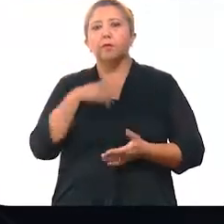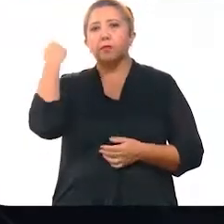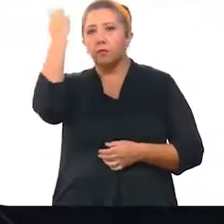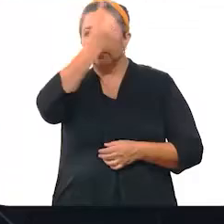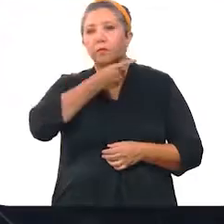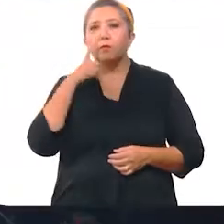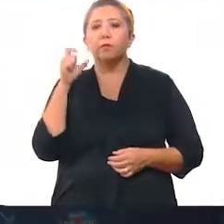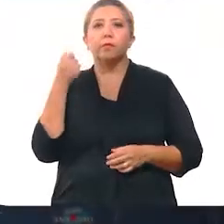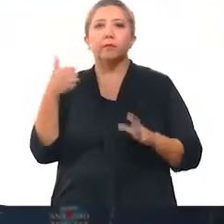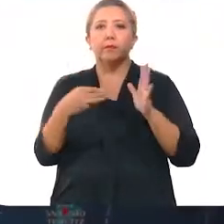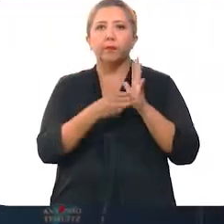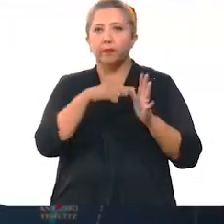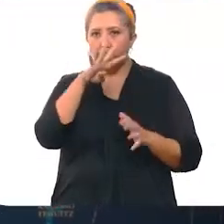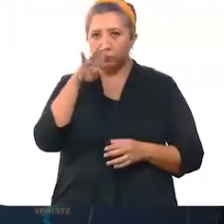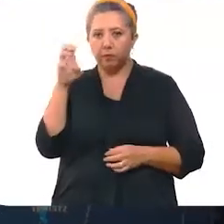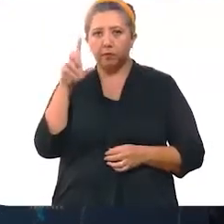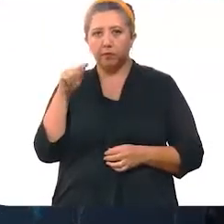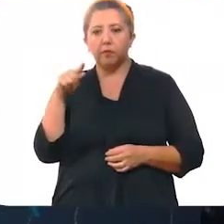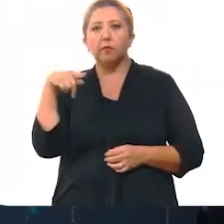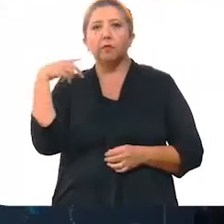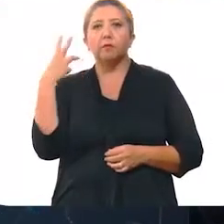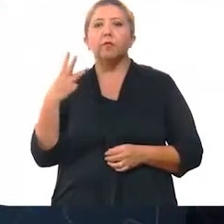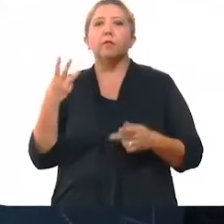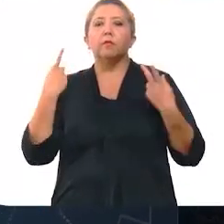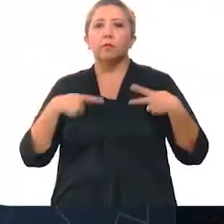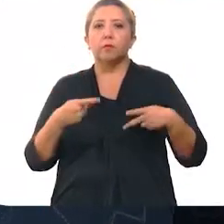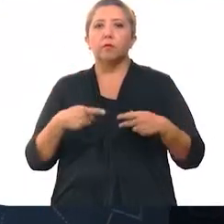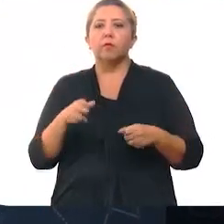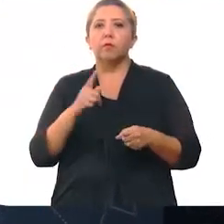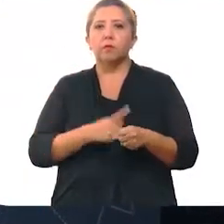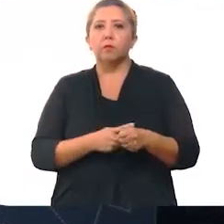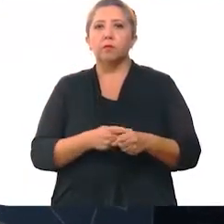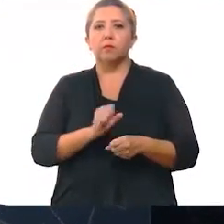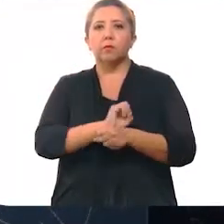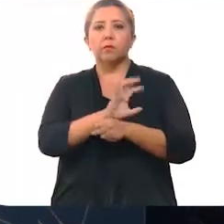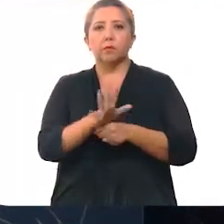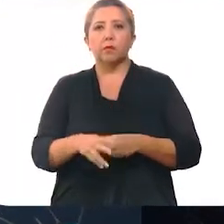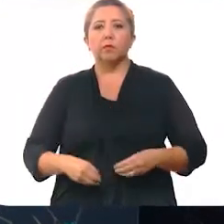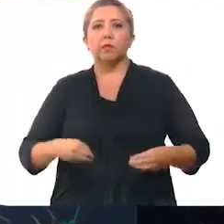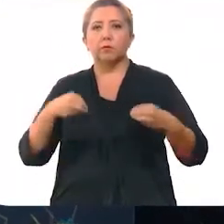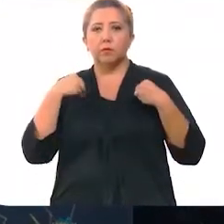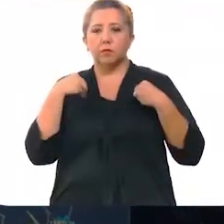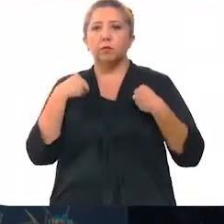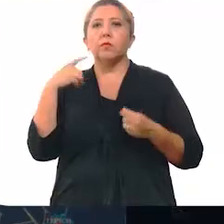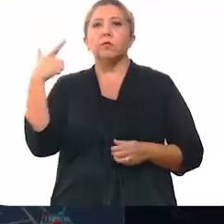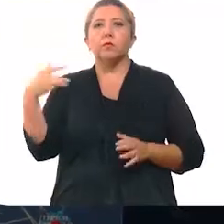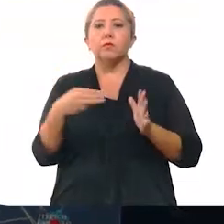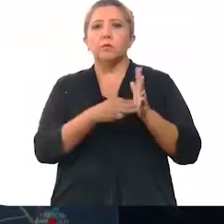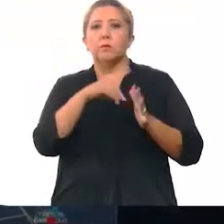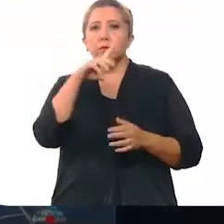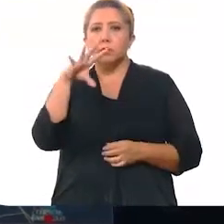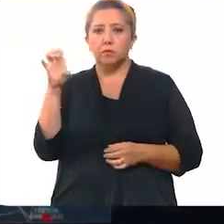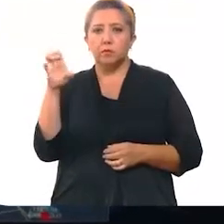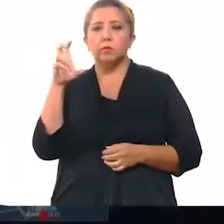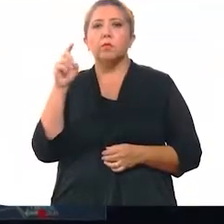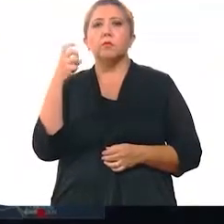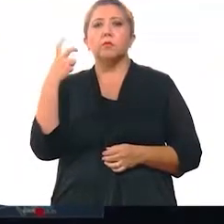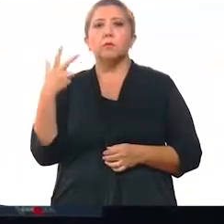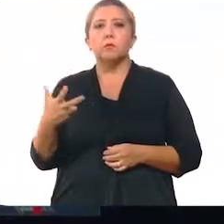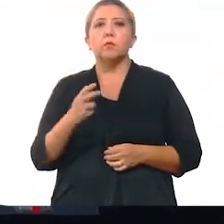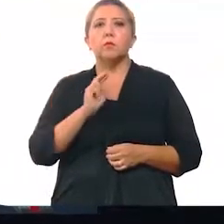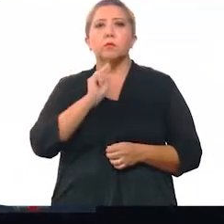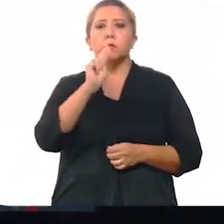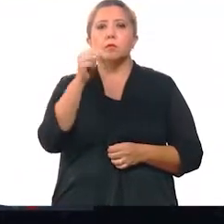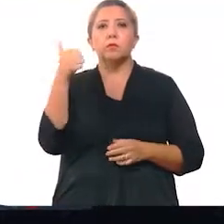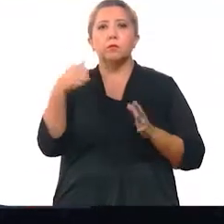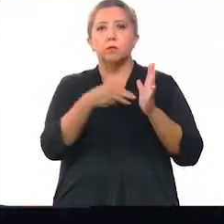han diagnosticado 26.473 personas contagiadas de coronavirus que viven, 7.538 en la zona norte,